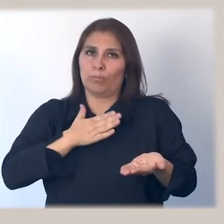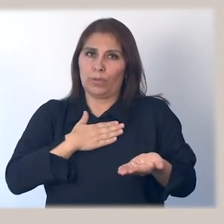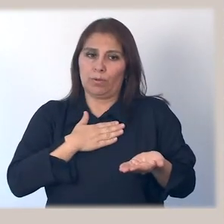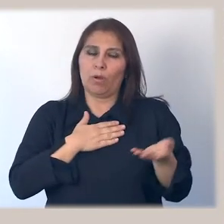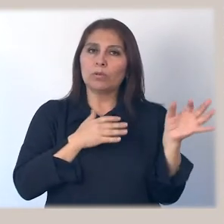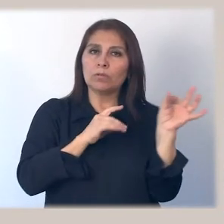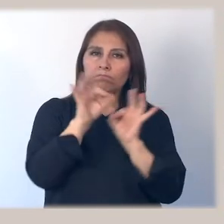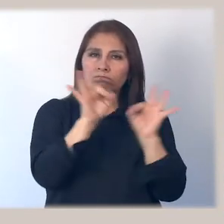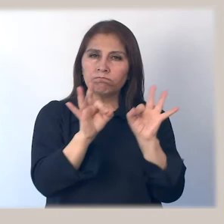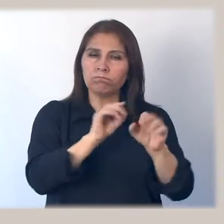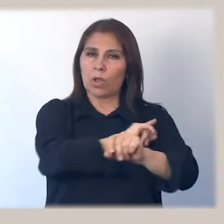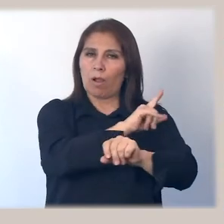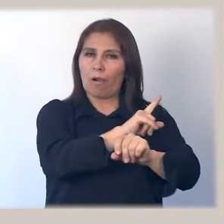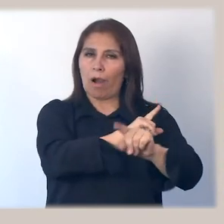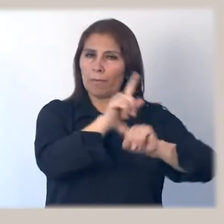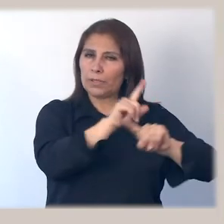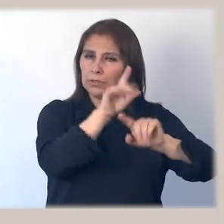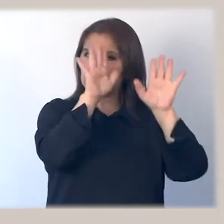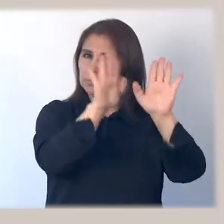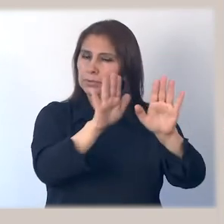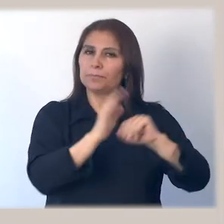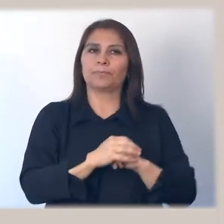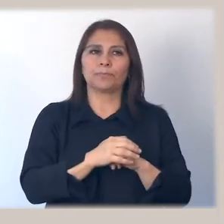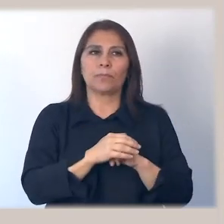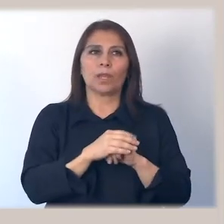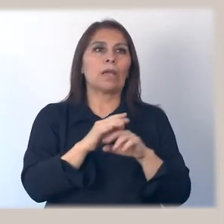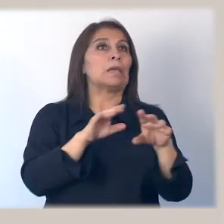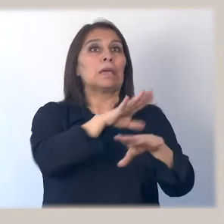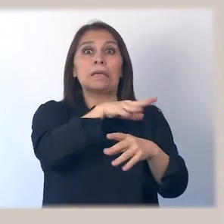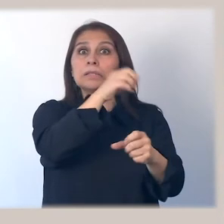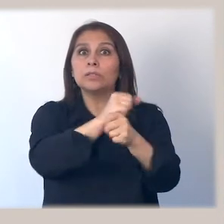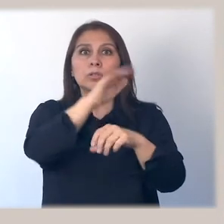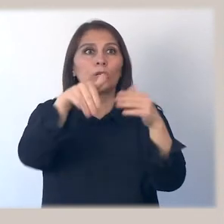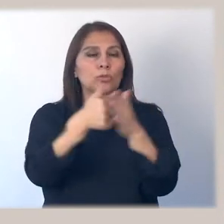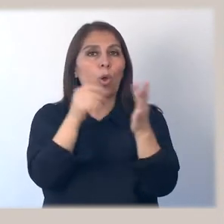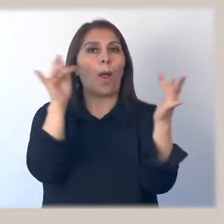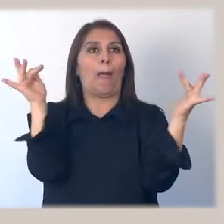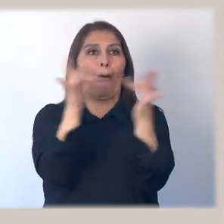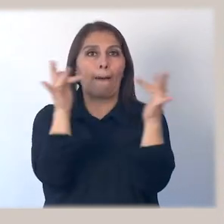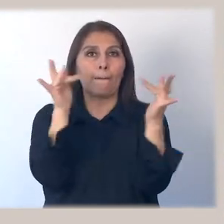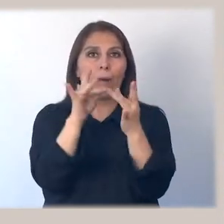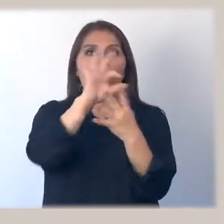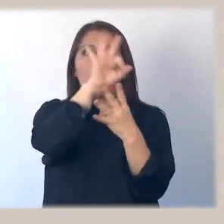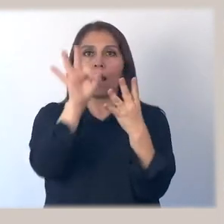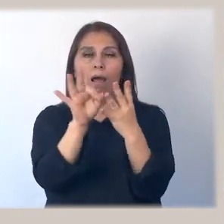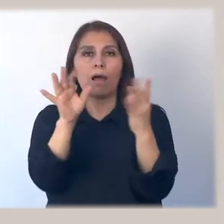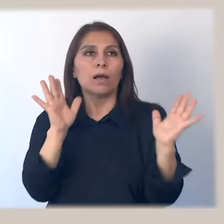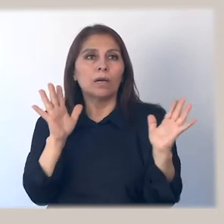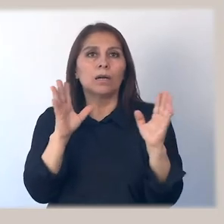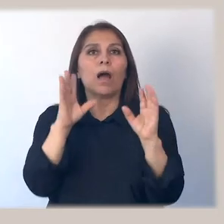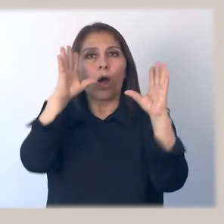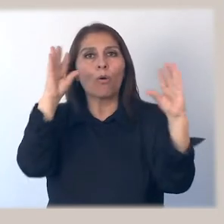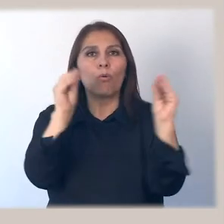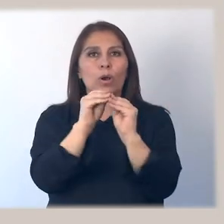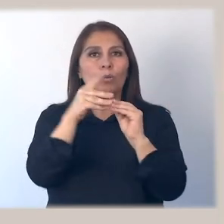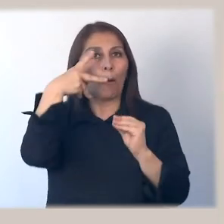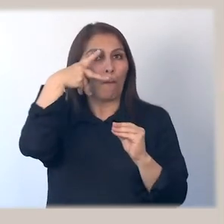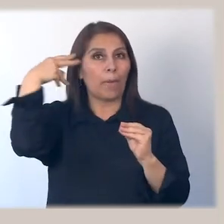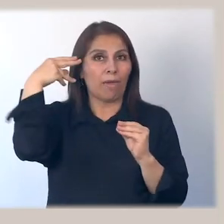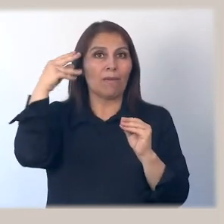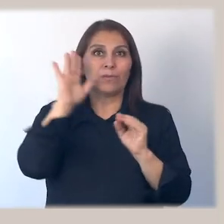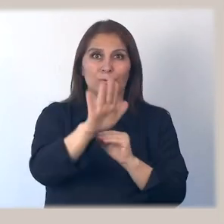propio que es administrado de forma íntegra, que cuenta con recursos gestionados de manera adecuada, certificada y coherente con